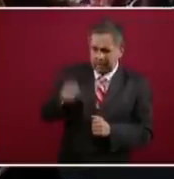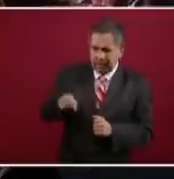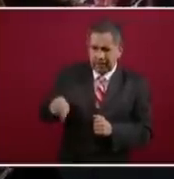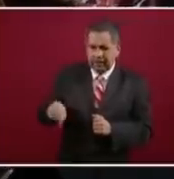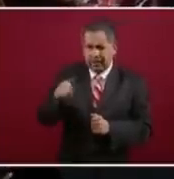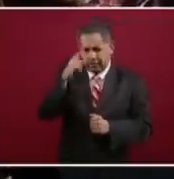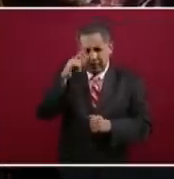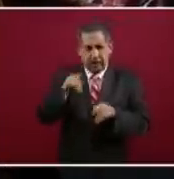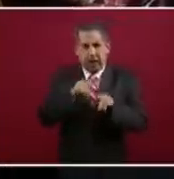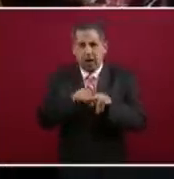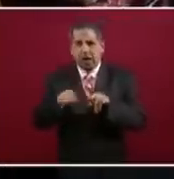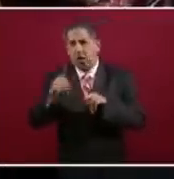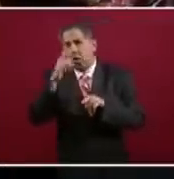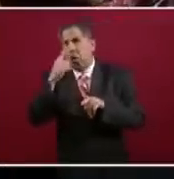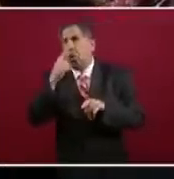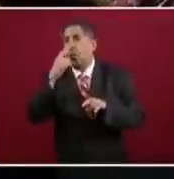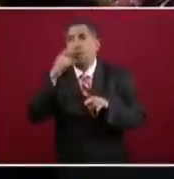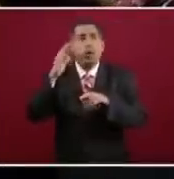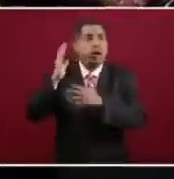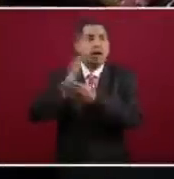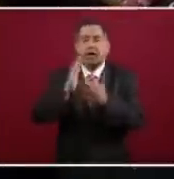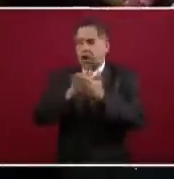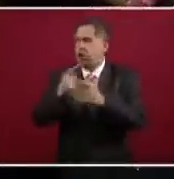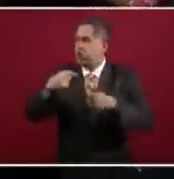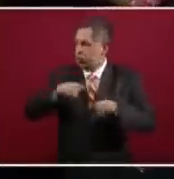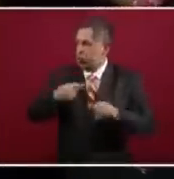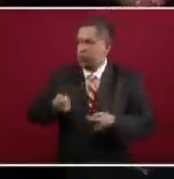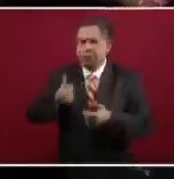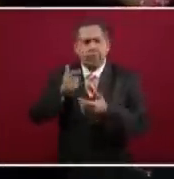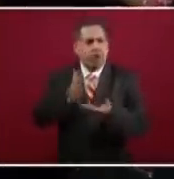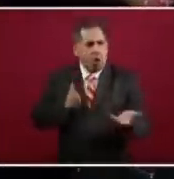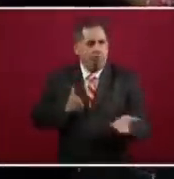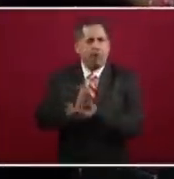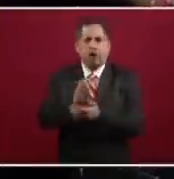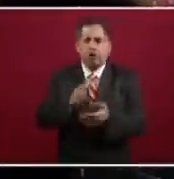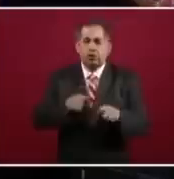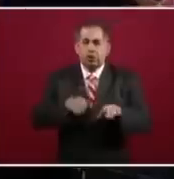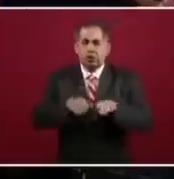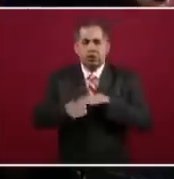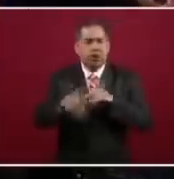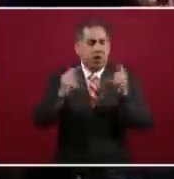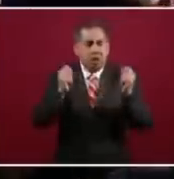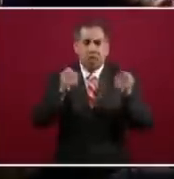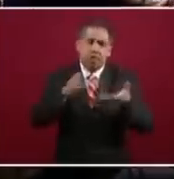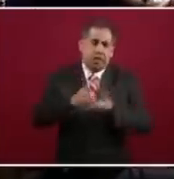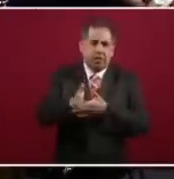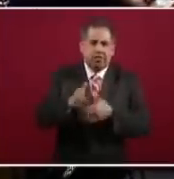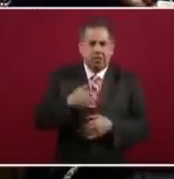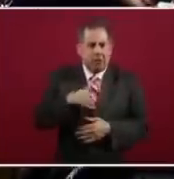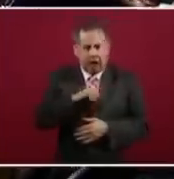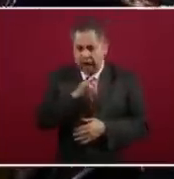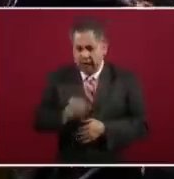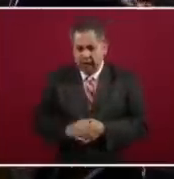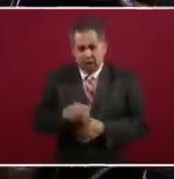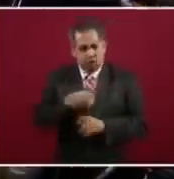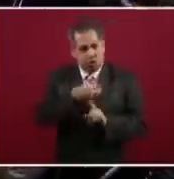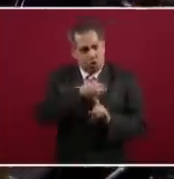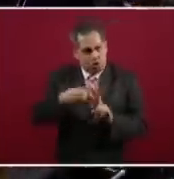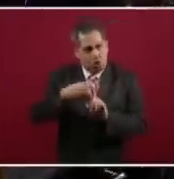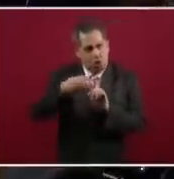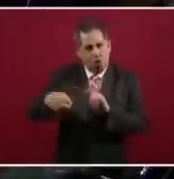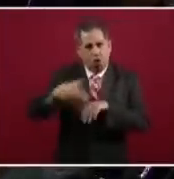para los semáforos y nos pasamos el alto nada